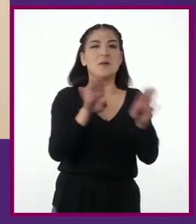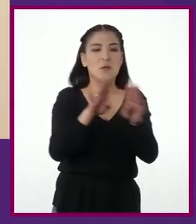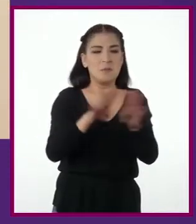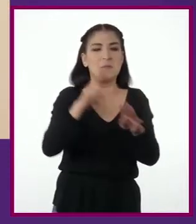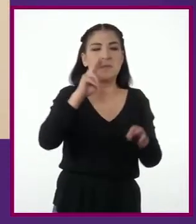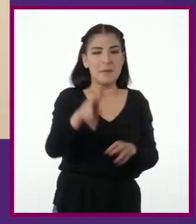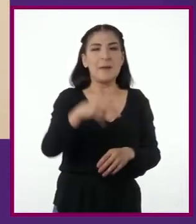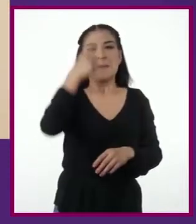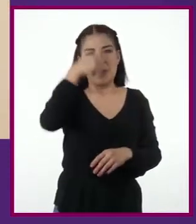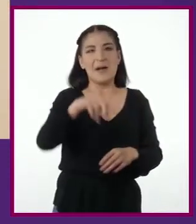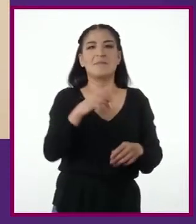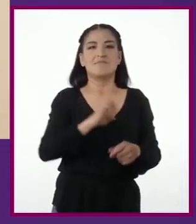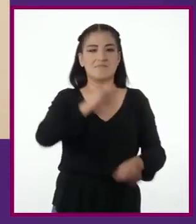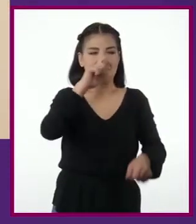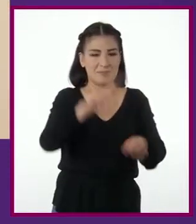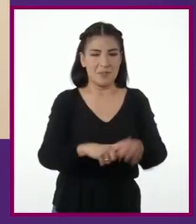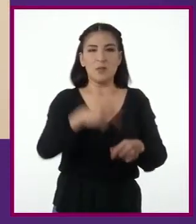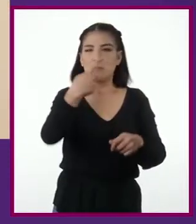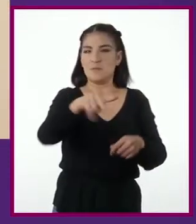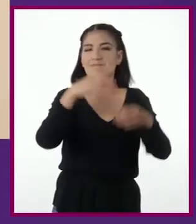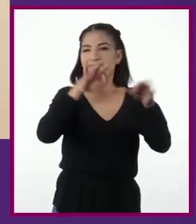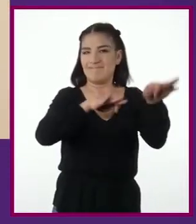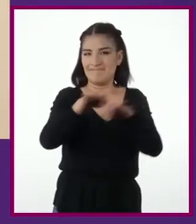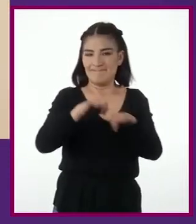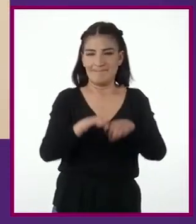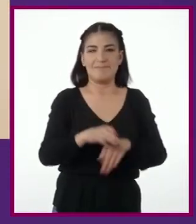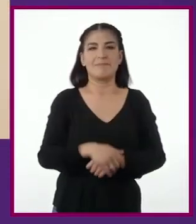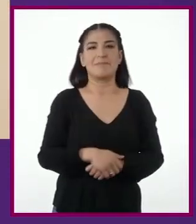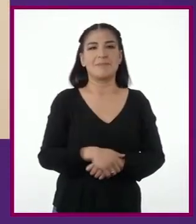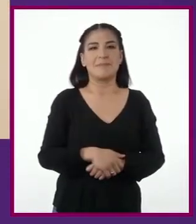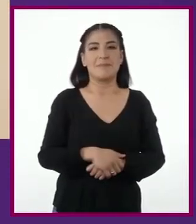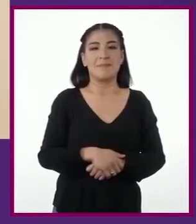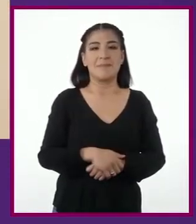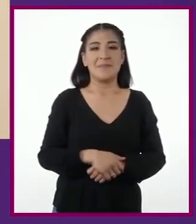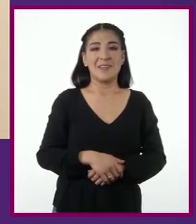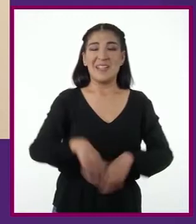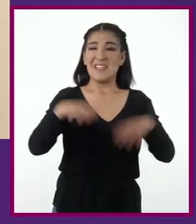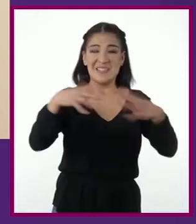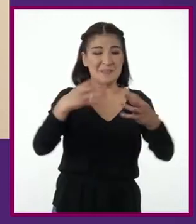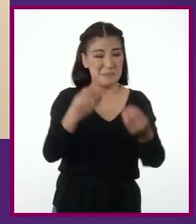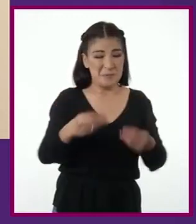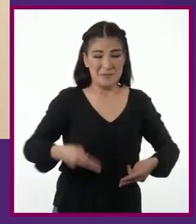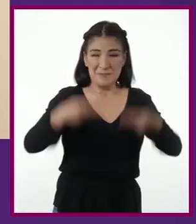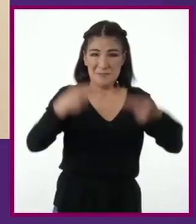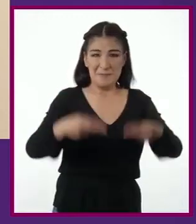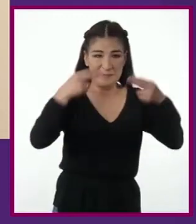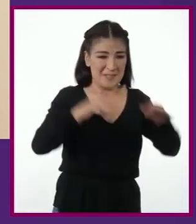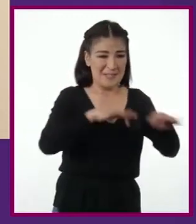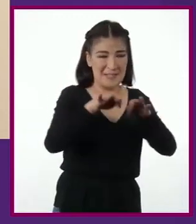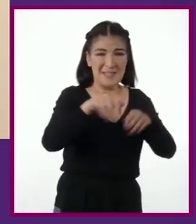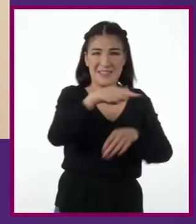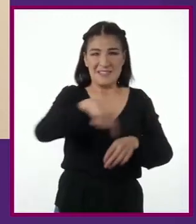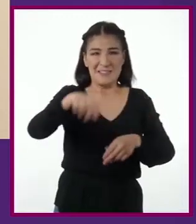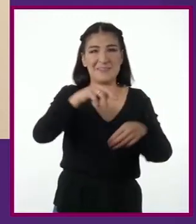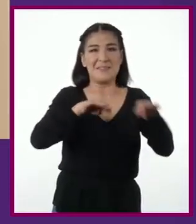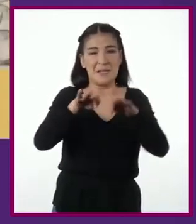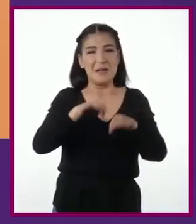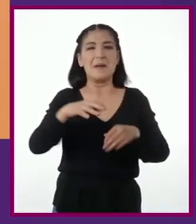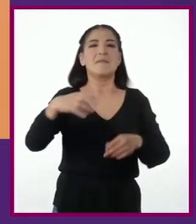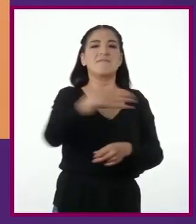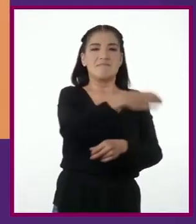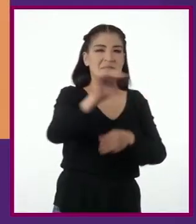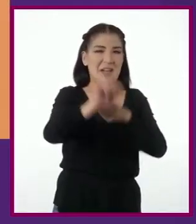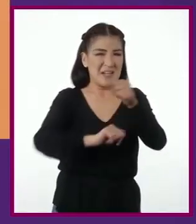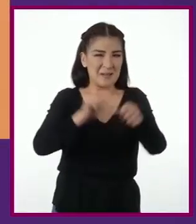y especialización del trabajo. El excedente de productos en la comunidad, tanto